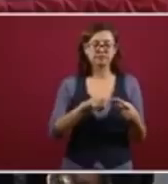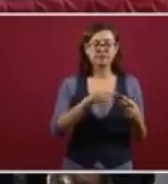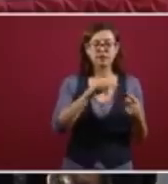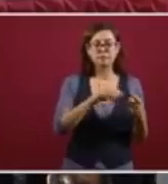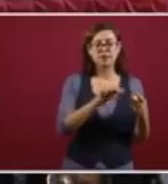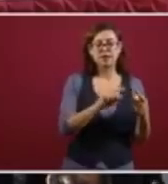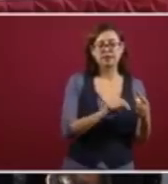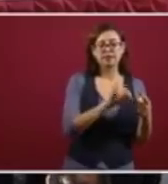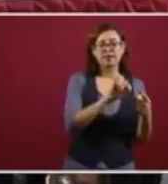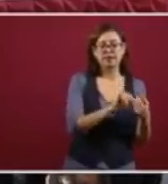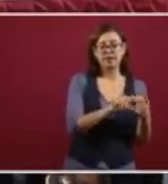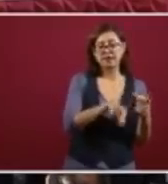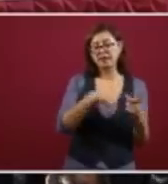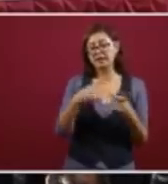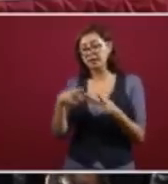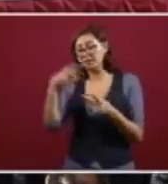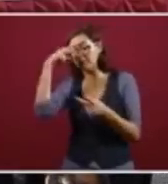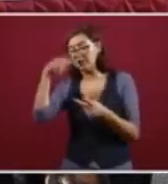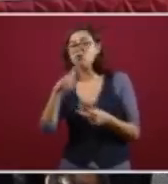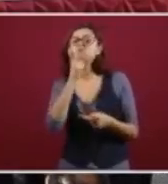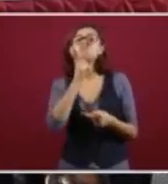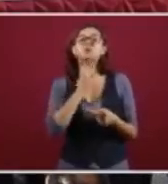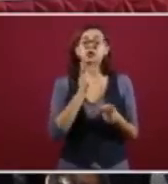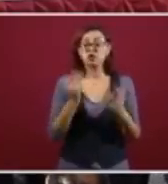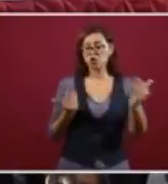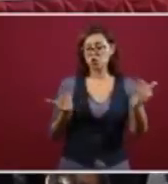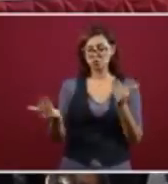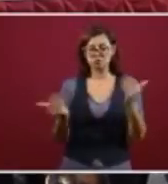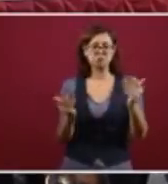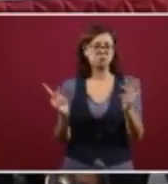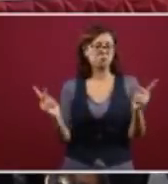La mezcla mexicana es muy parecida. Si lo hubiéramos puesto,